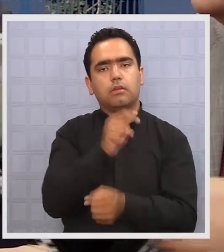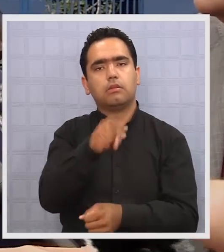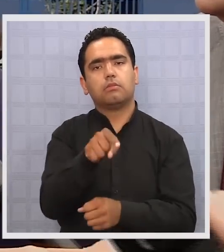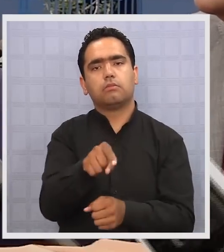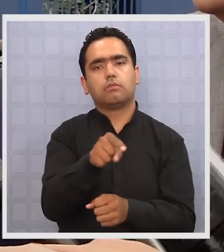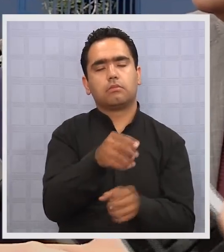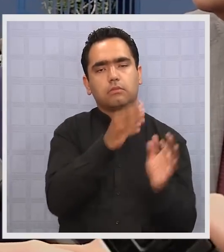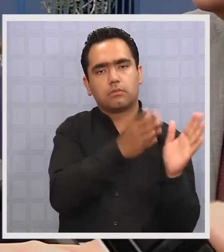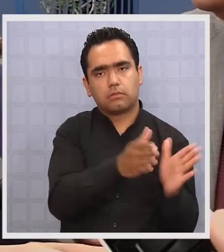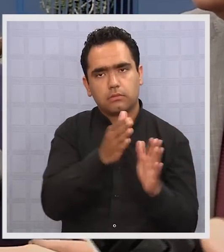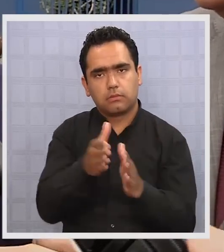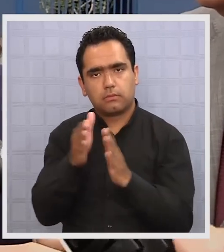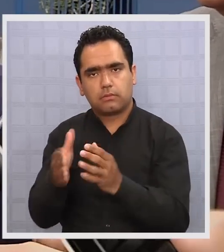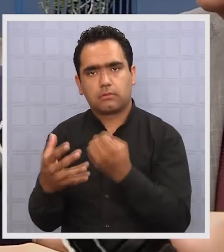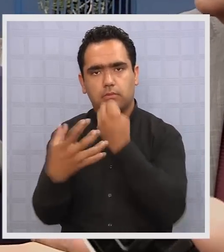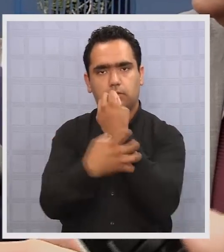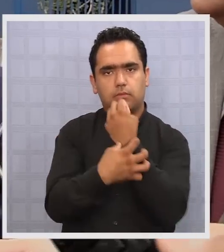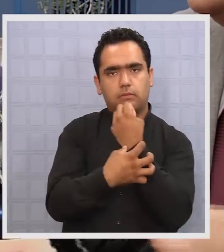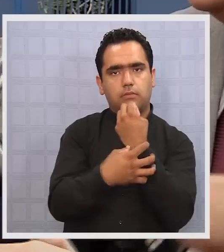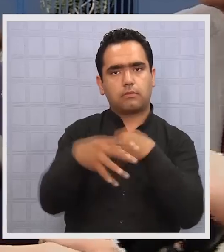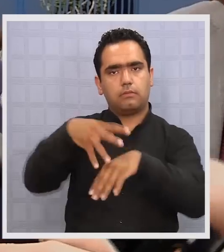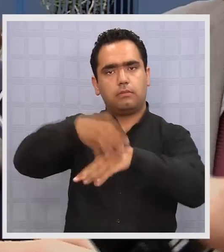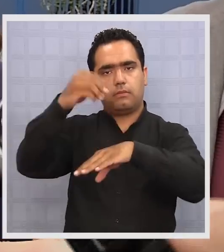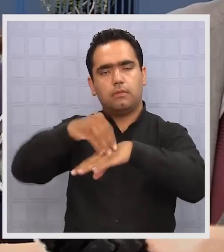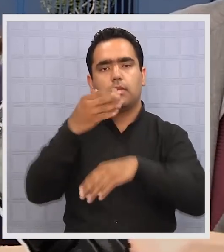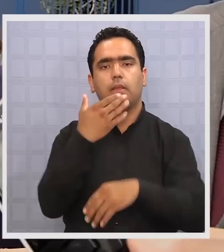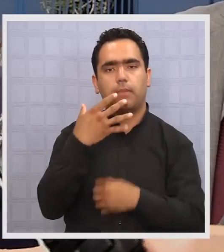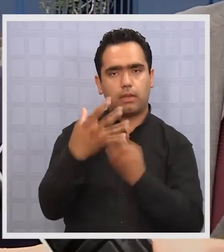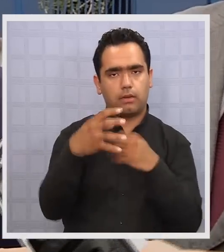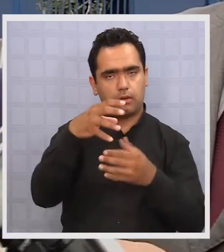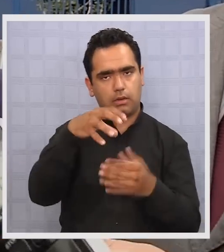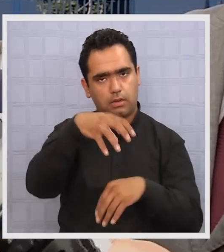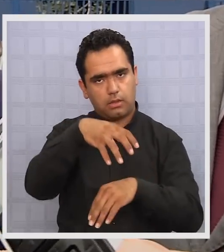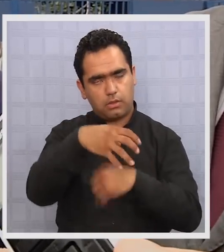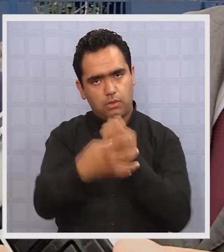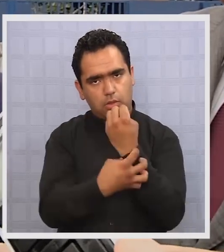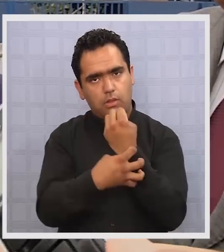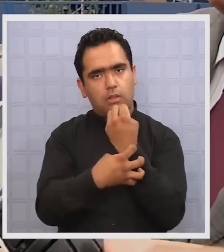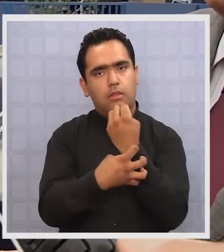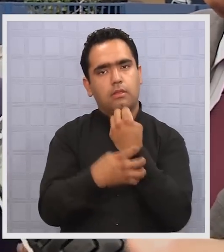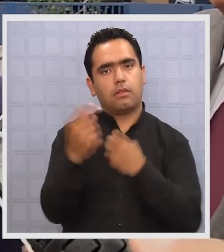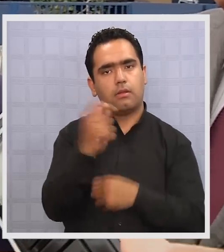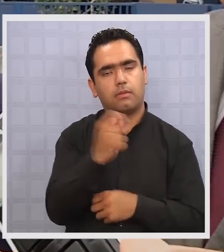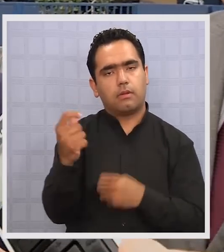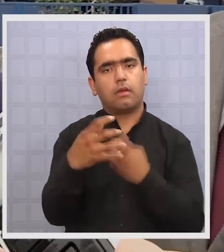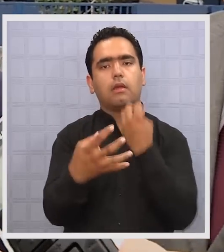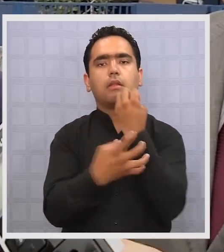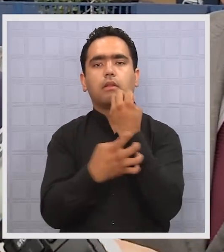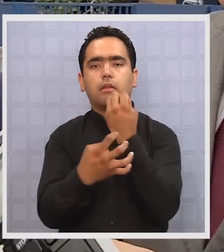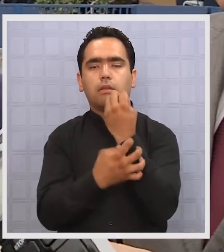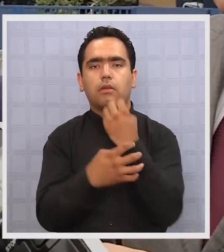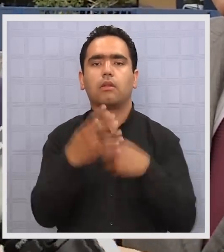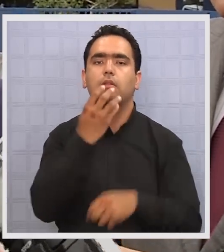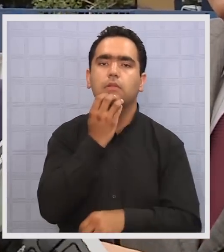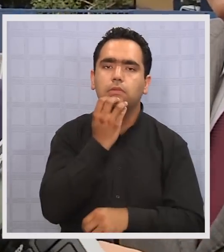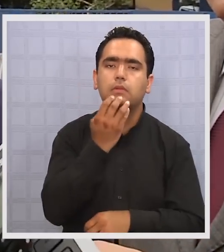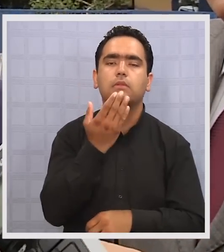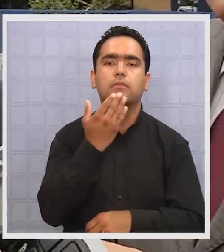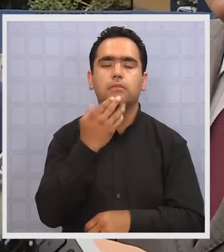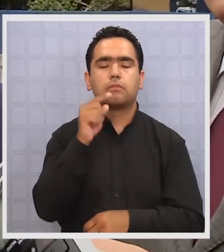un procedimiento tanto en la región de Arica como en la región de Tarapacá y en la región de Antofagasta, así que resaltar una vez